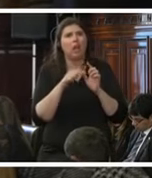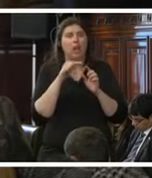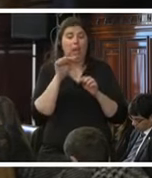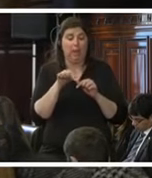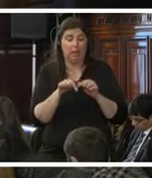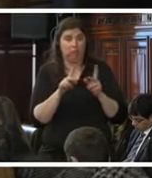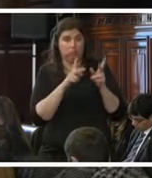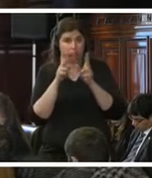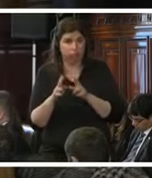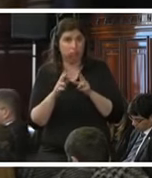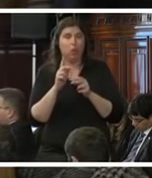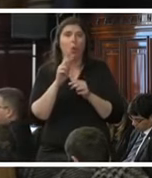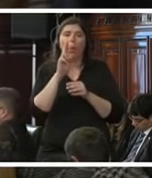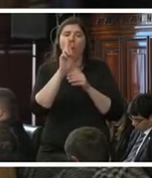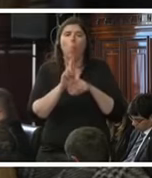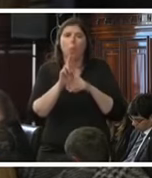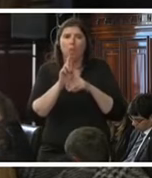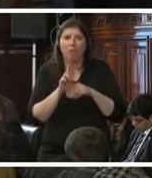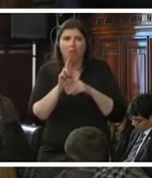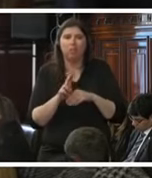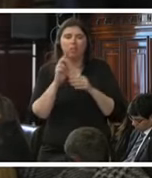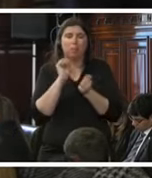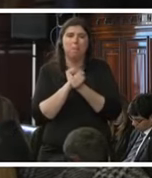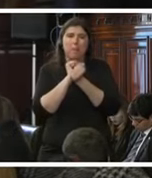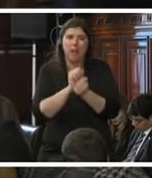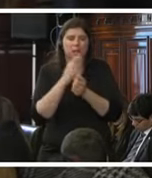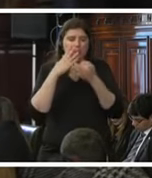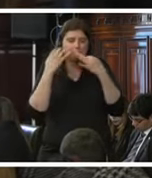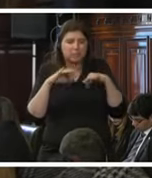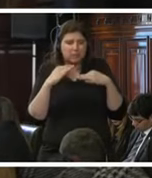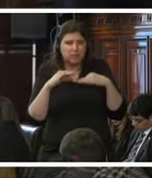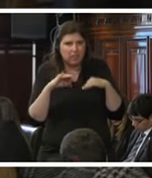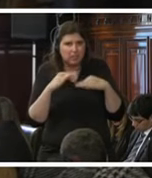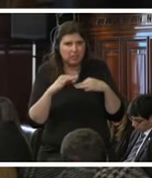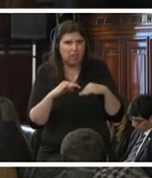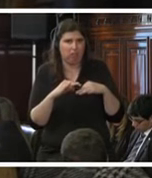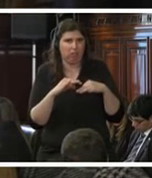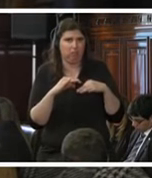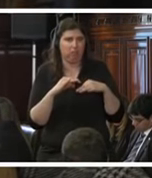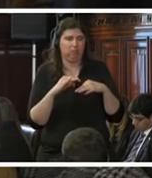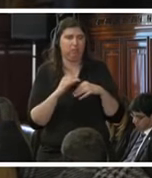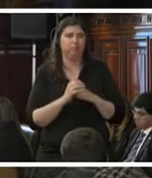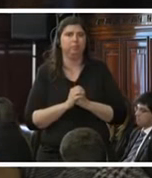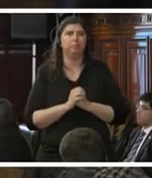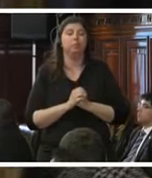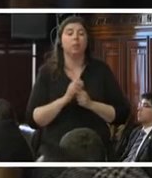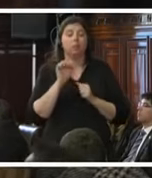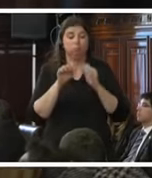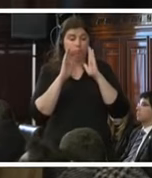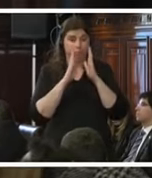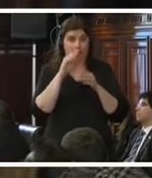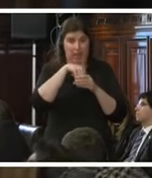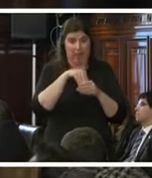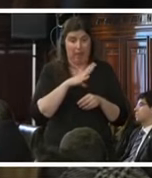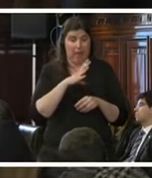implementación unidades penales especializadas con sus respectivos catálogos de hechos punibles. Entre ellas podemos